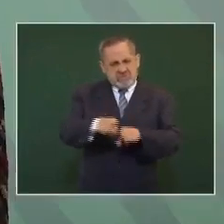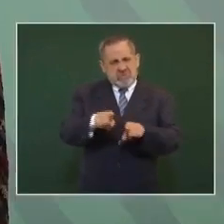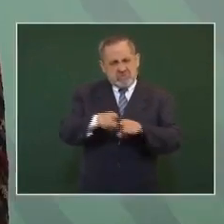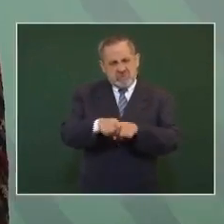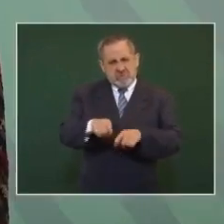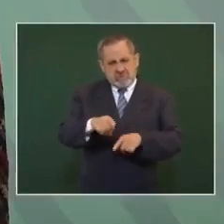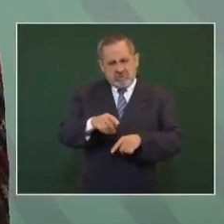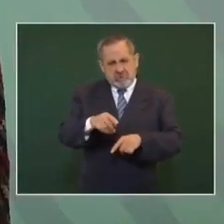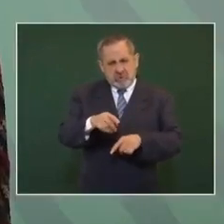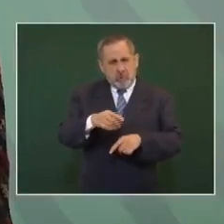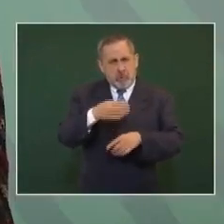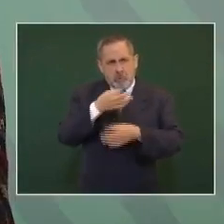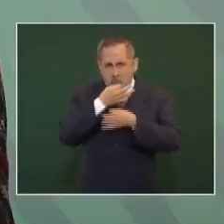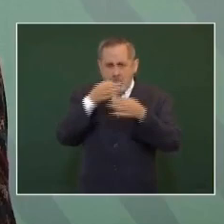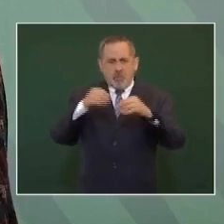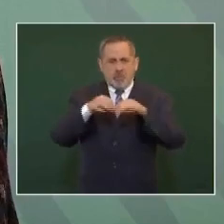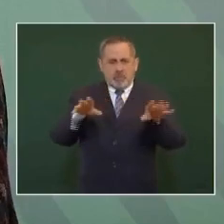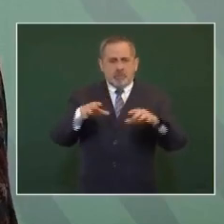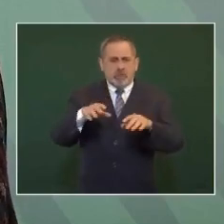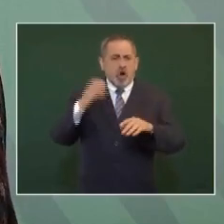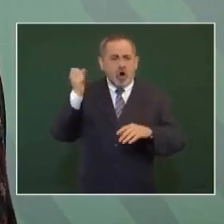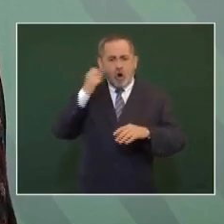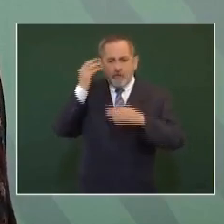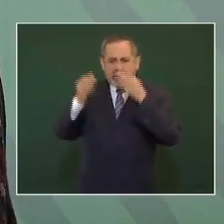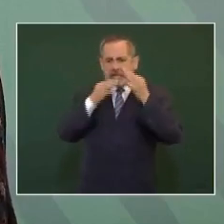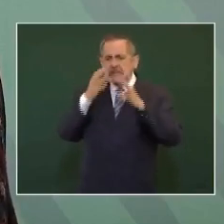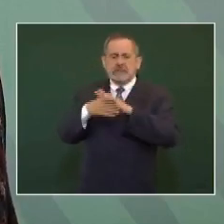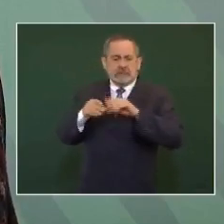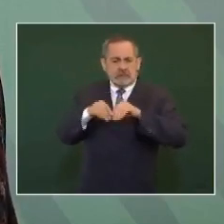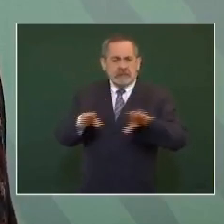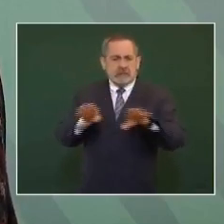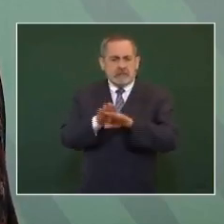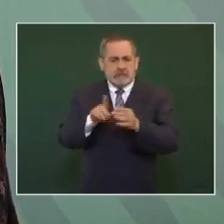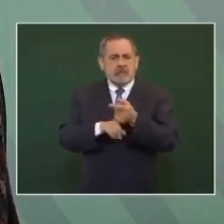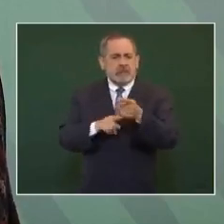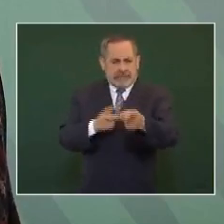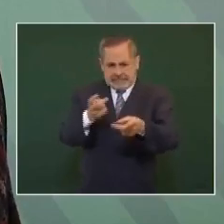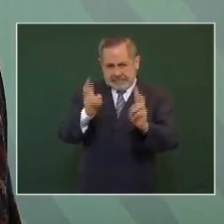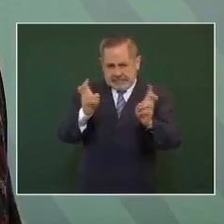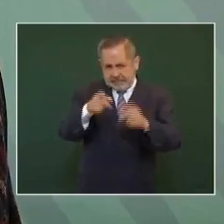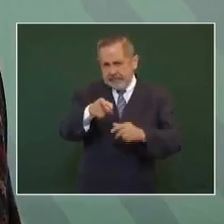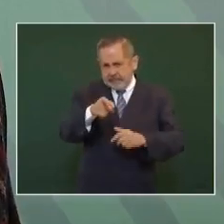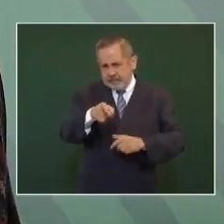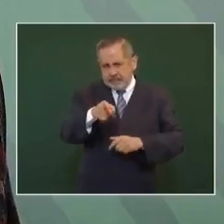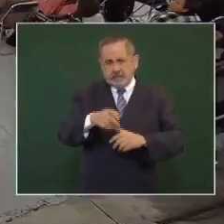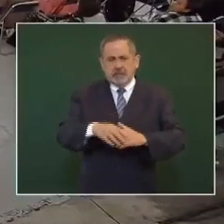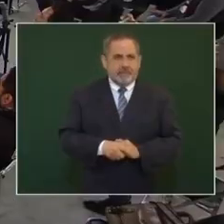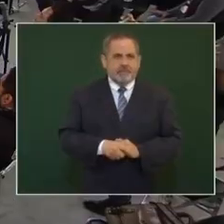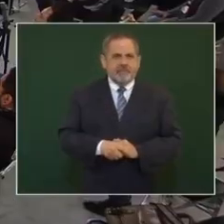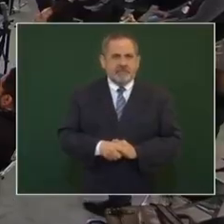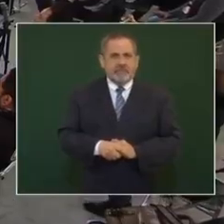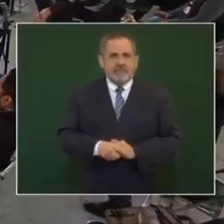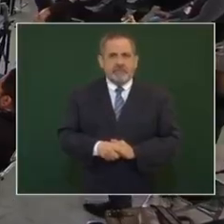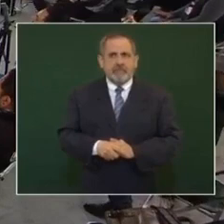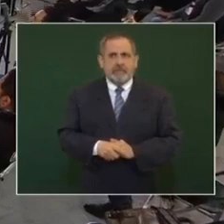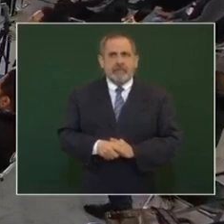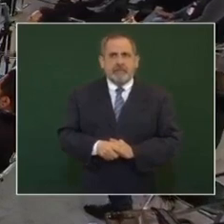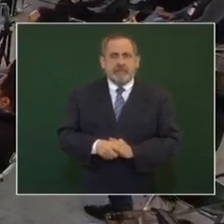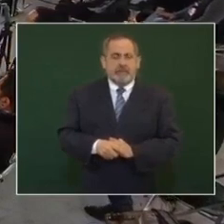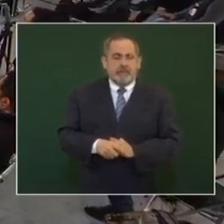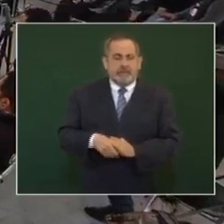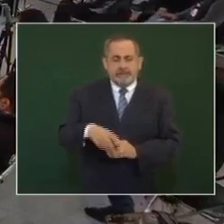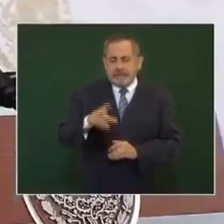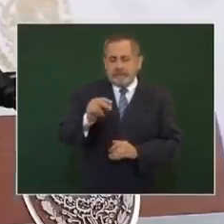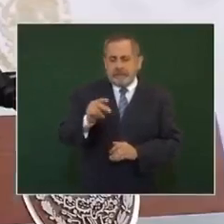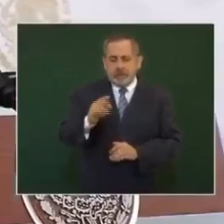estaban capturados. Es decir, sabemos que todos tenían nombres, fechas de nacimiento, CURP, pero no sabemos si todas las